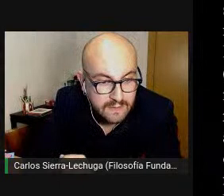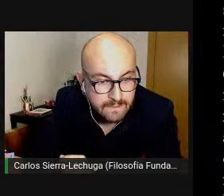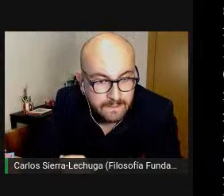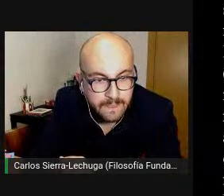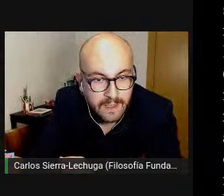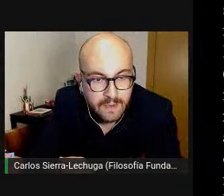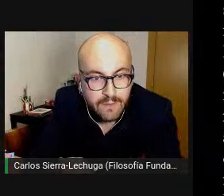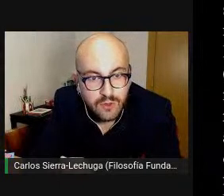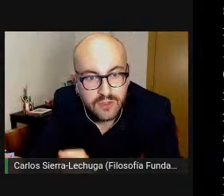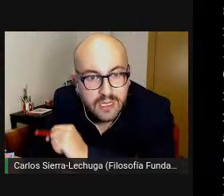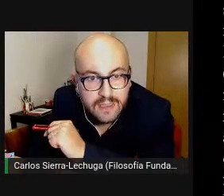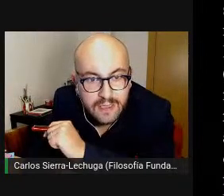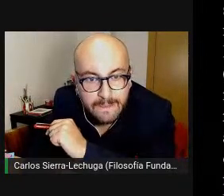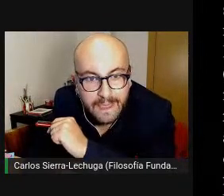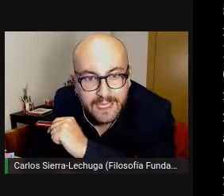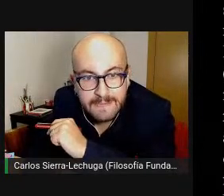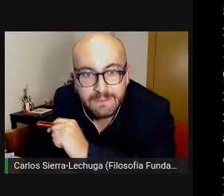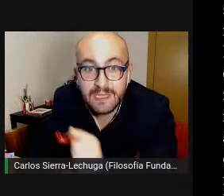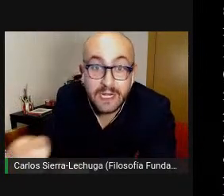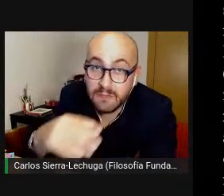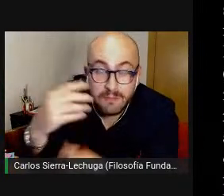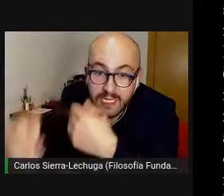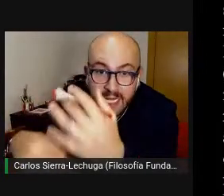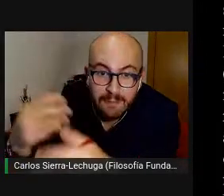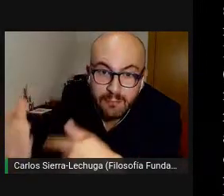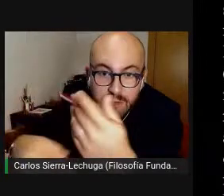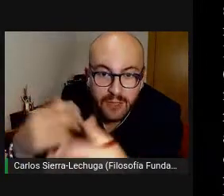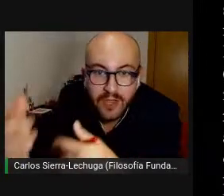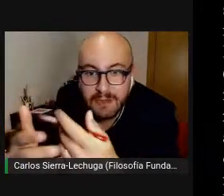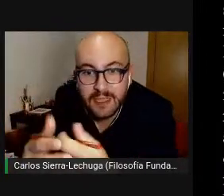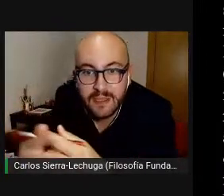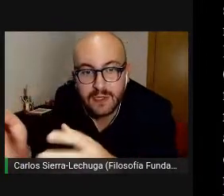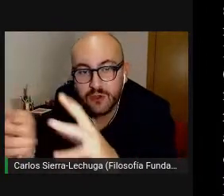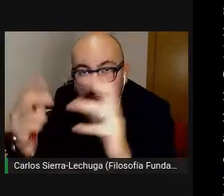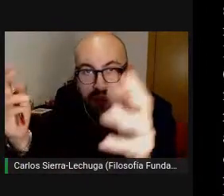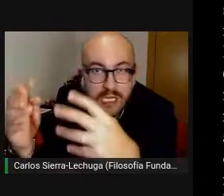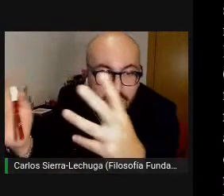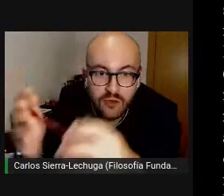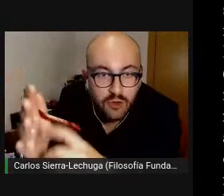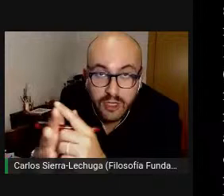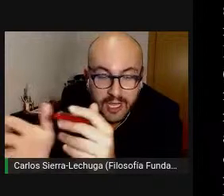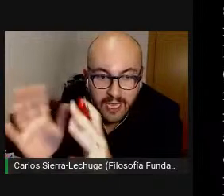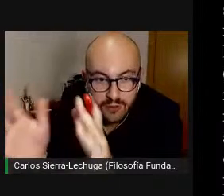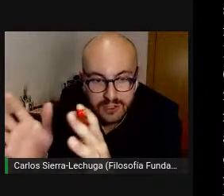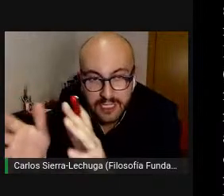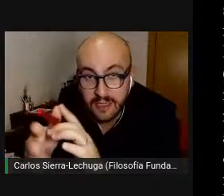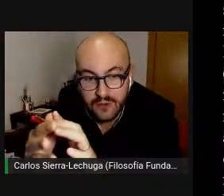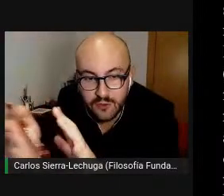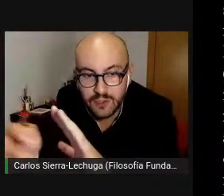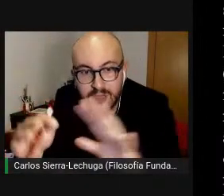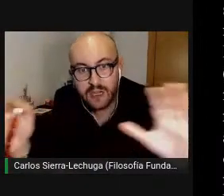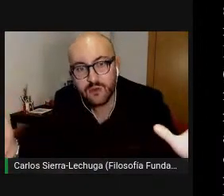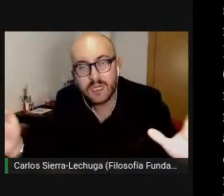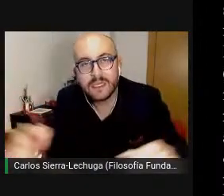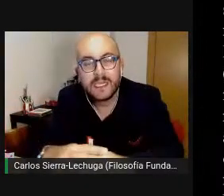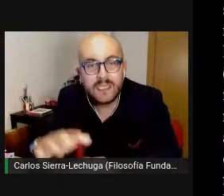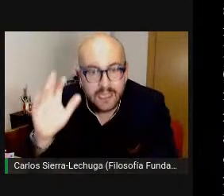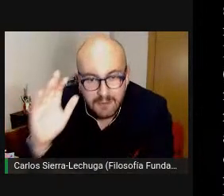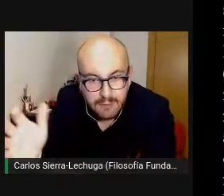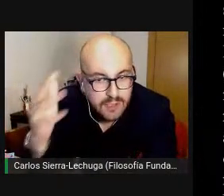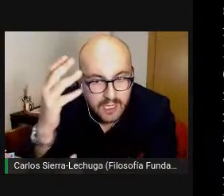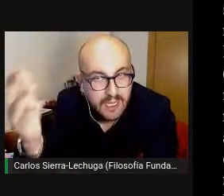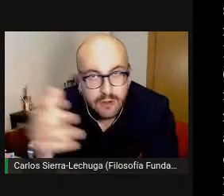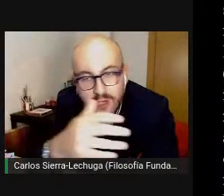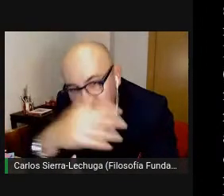se entiendes se trata aquí de revivir el empolvado debate de si los contenidos son o no creados de eso nuestras alturas